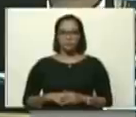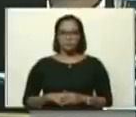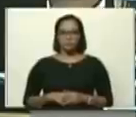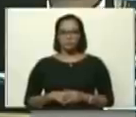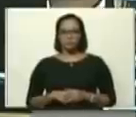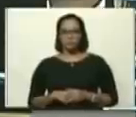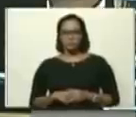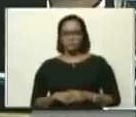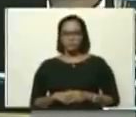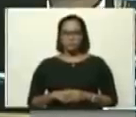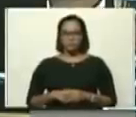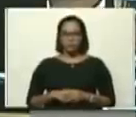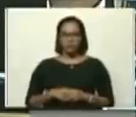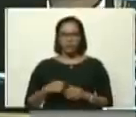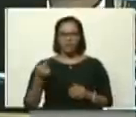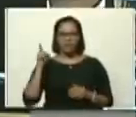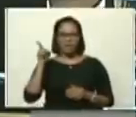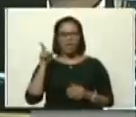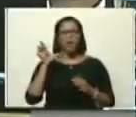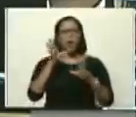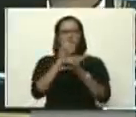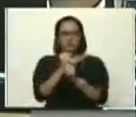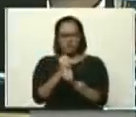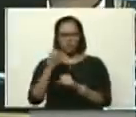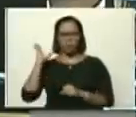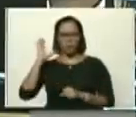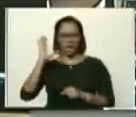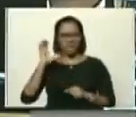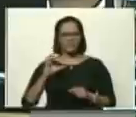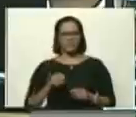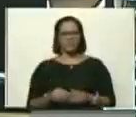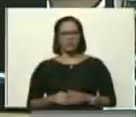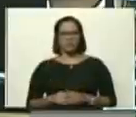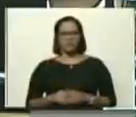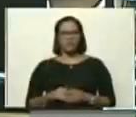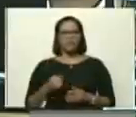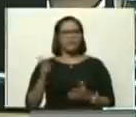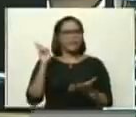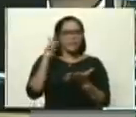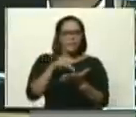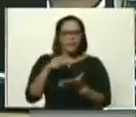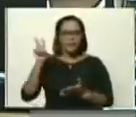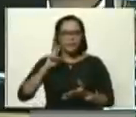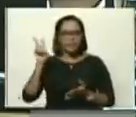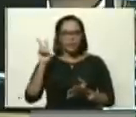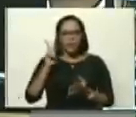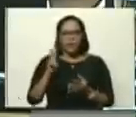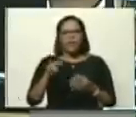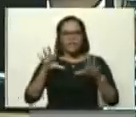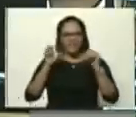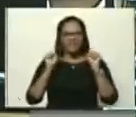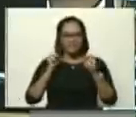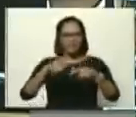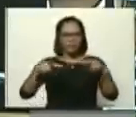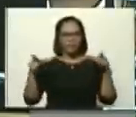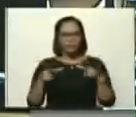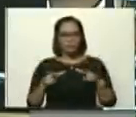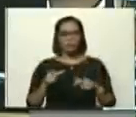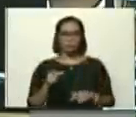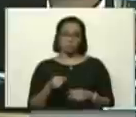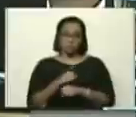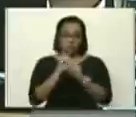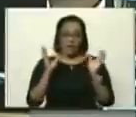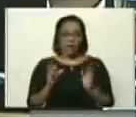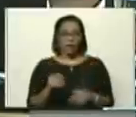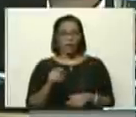que él cree en su país, que él viene a Venezuela y que entiende la situación. Claro, debe entenderla, no es